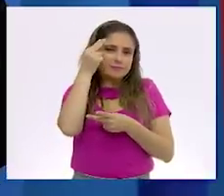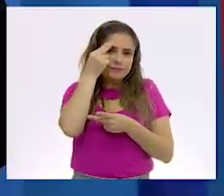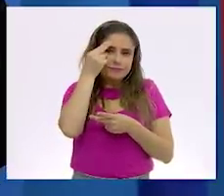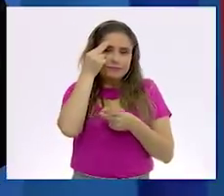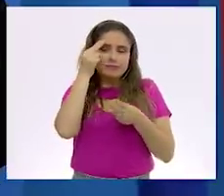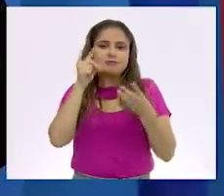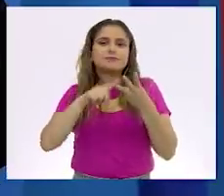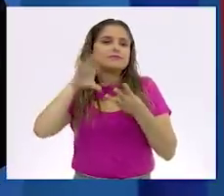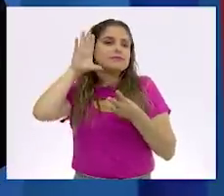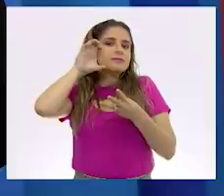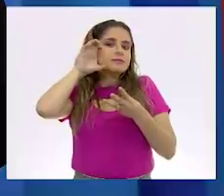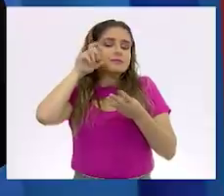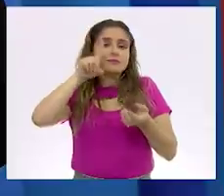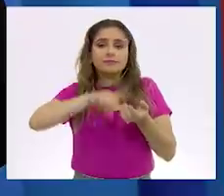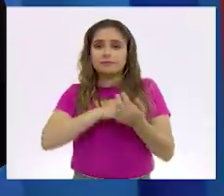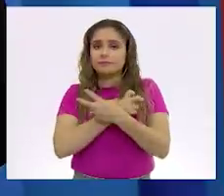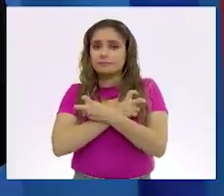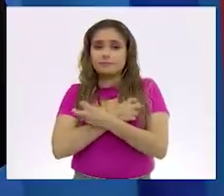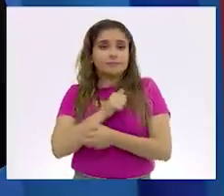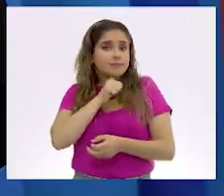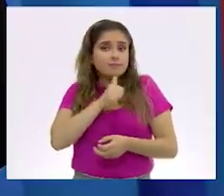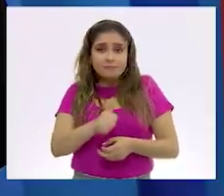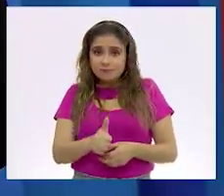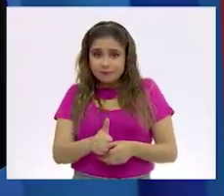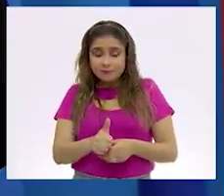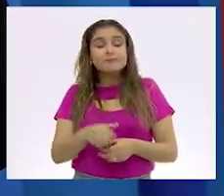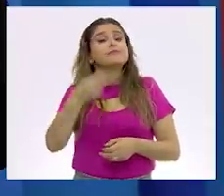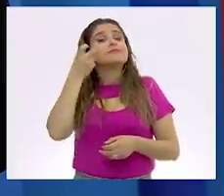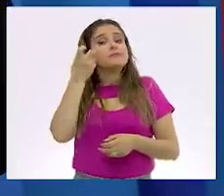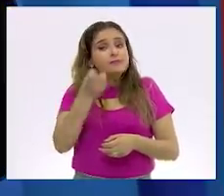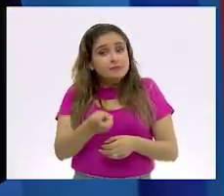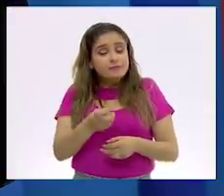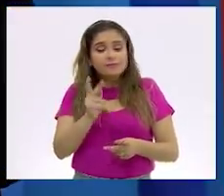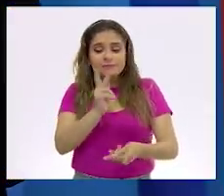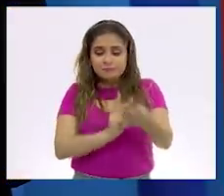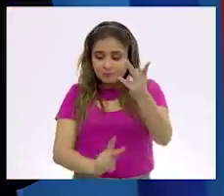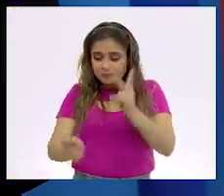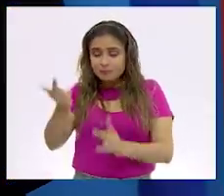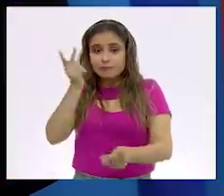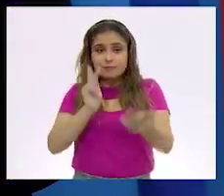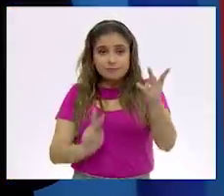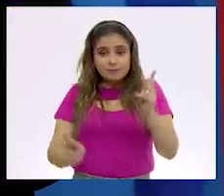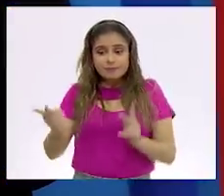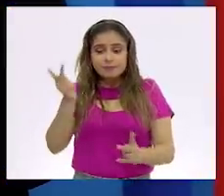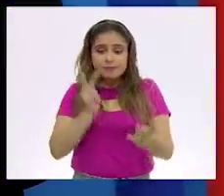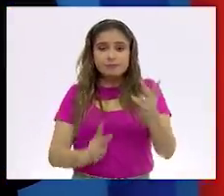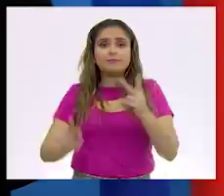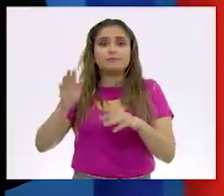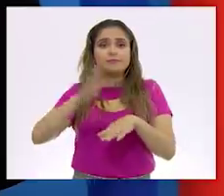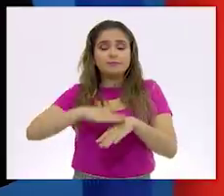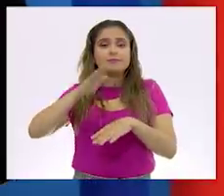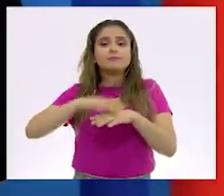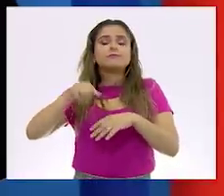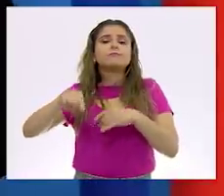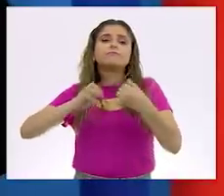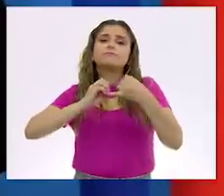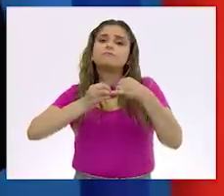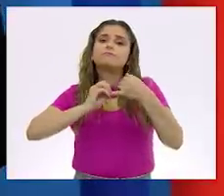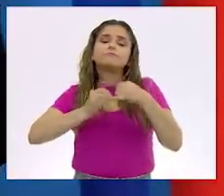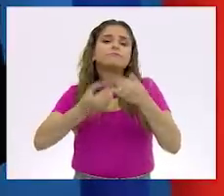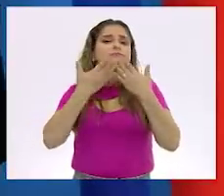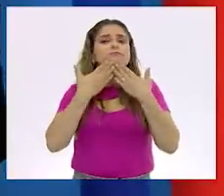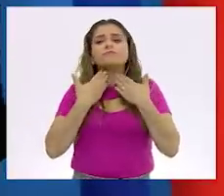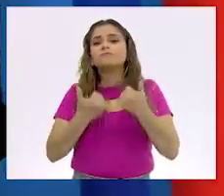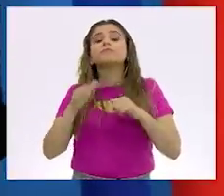y naranjas sin semilla, entre muchas otras, han perdido la capacidad de producir semillas por